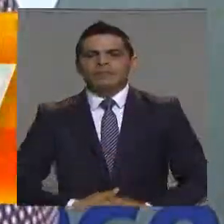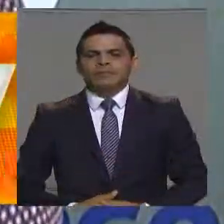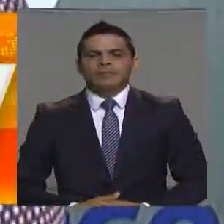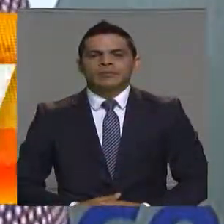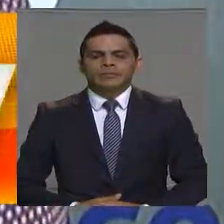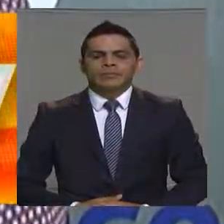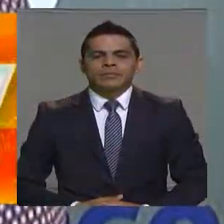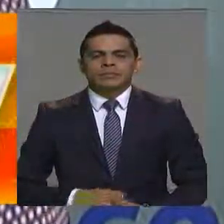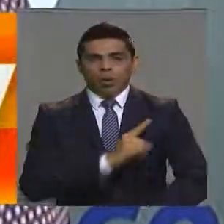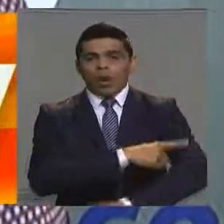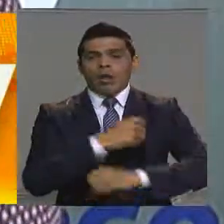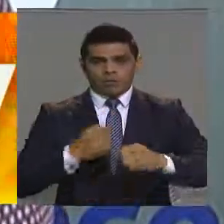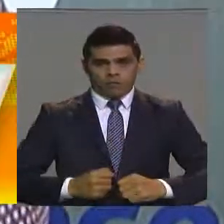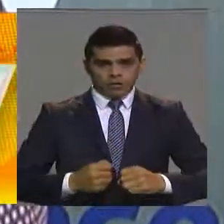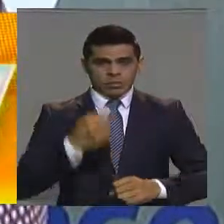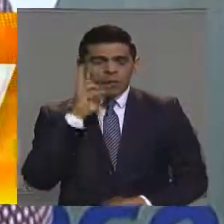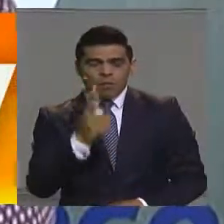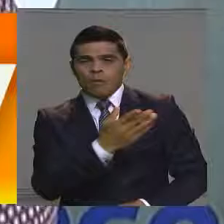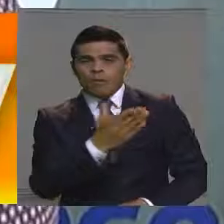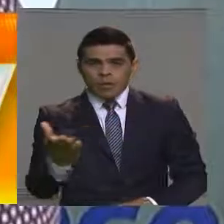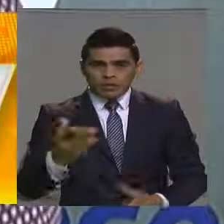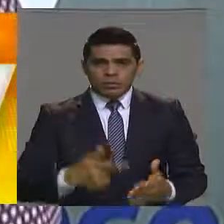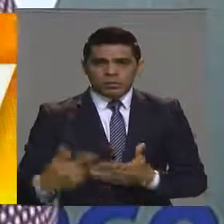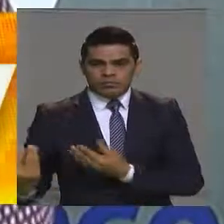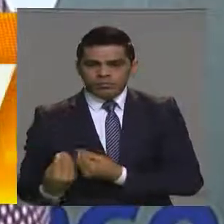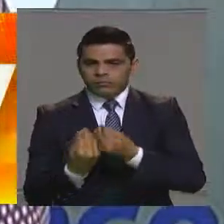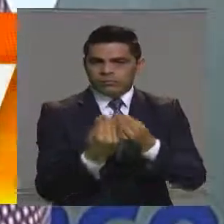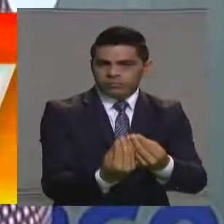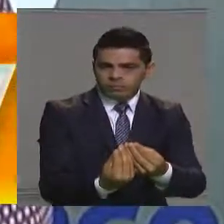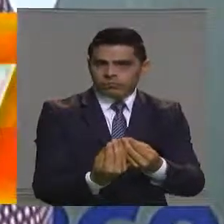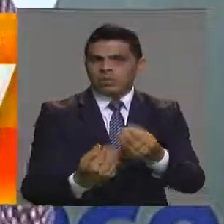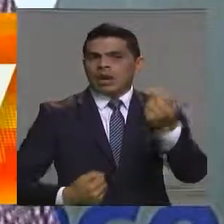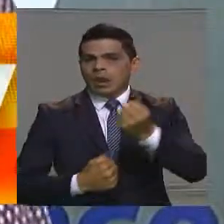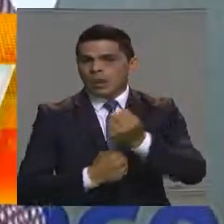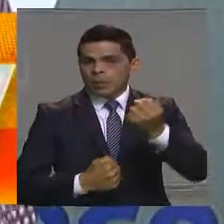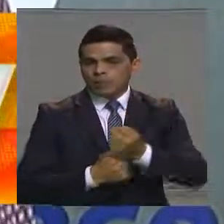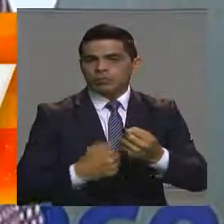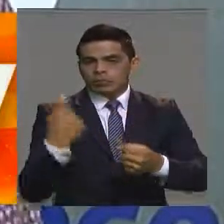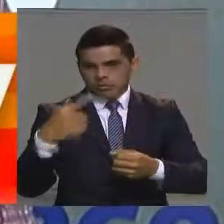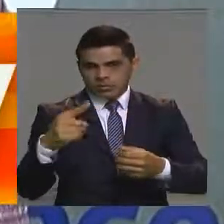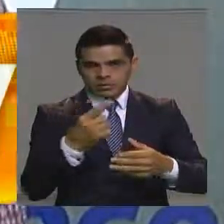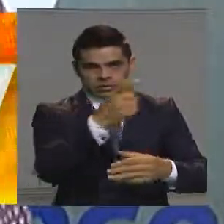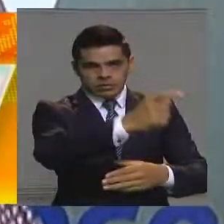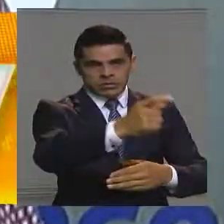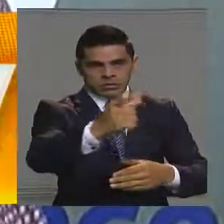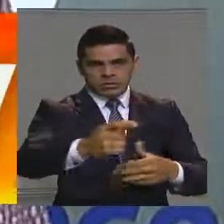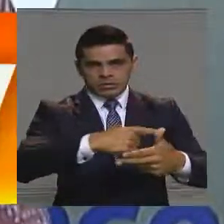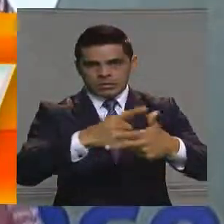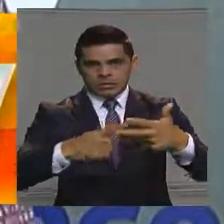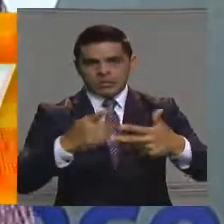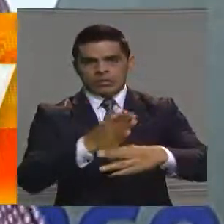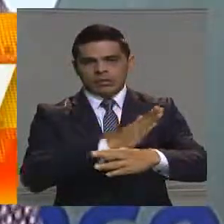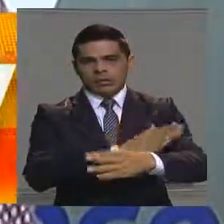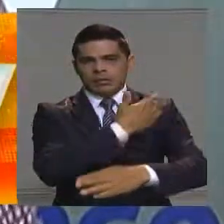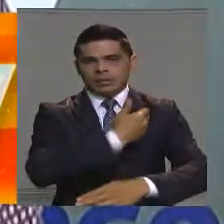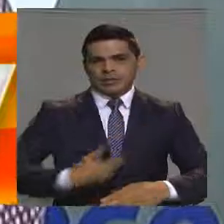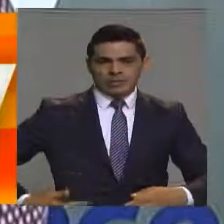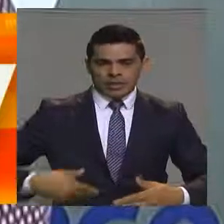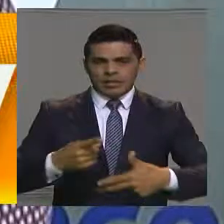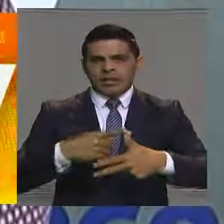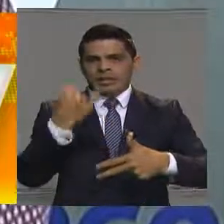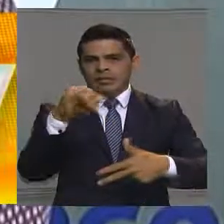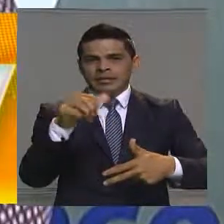La fuerza que ha caracterizado, el acompañamiento que ha tenido el presidente José Luis Rodríguez Zapatero, el expresidente Martín Torrijos y